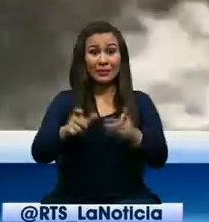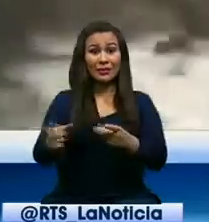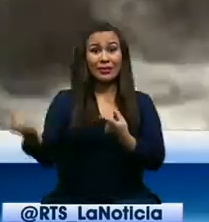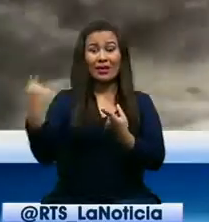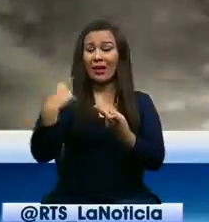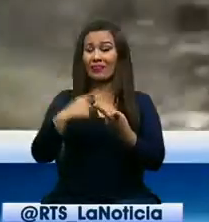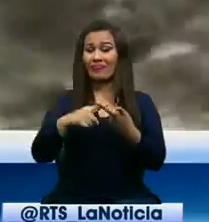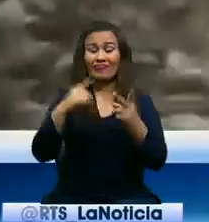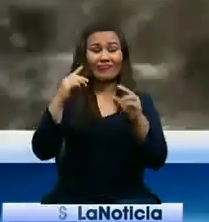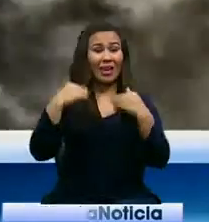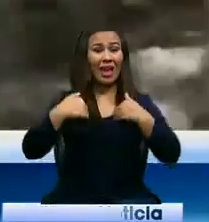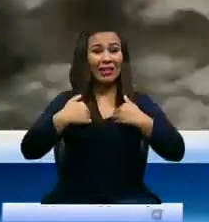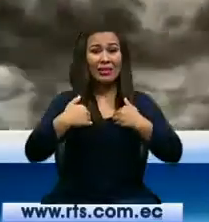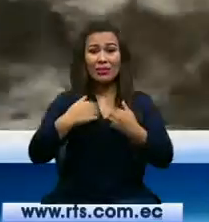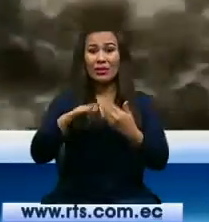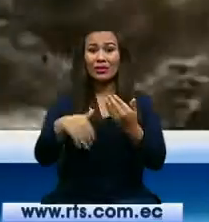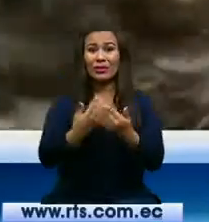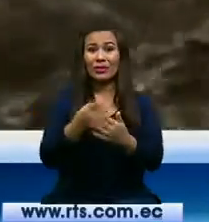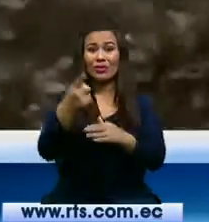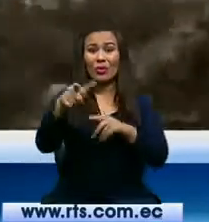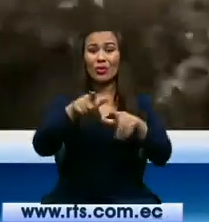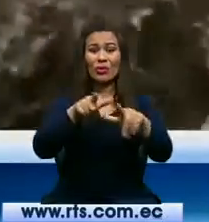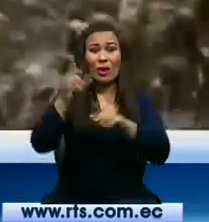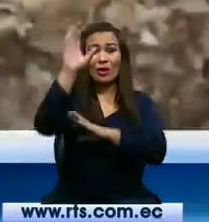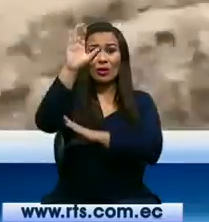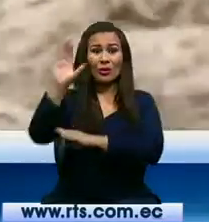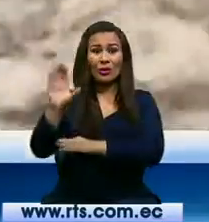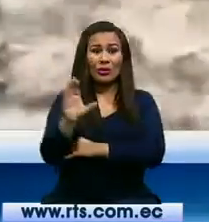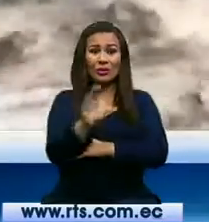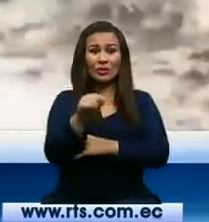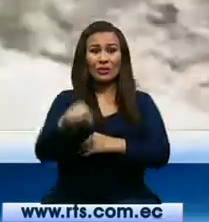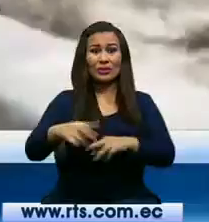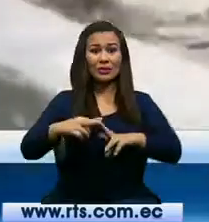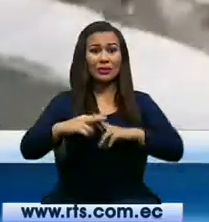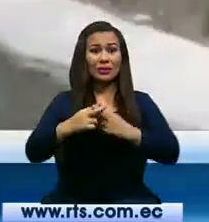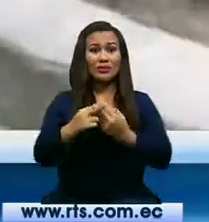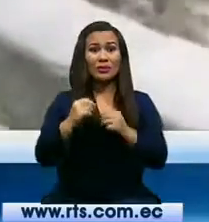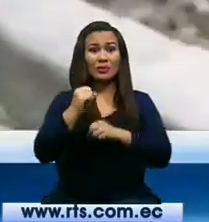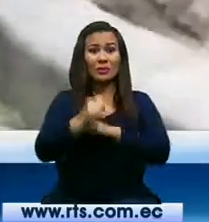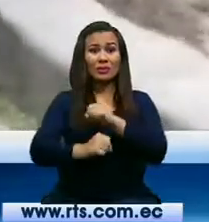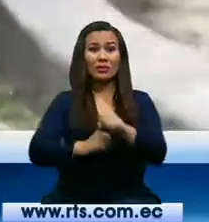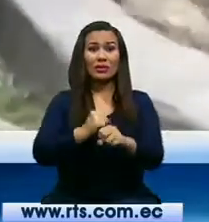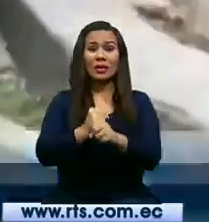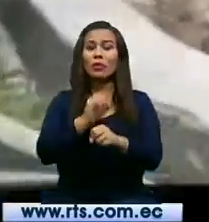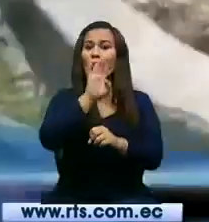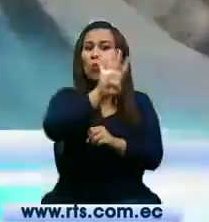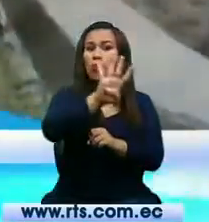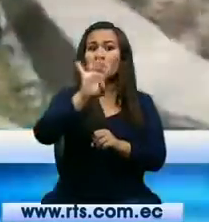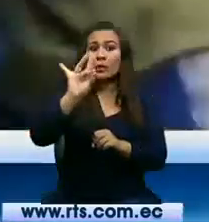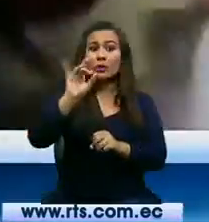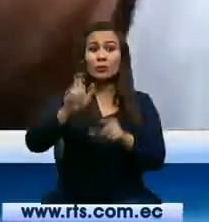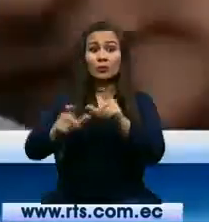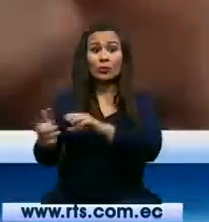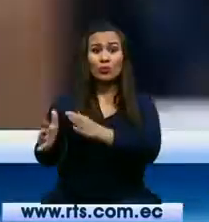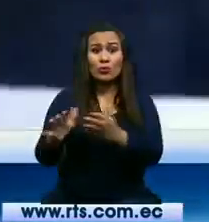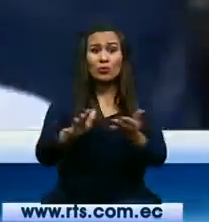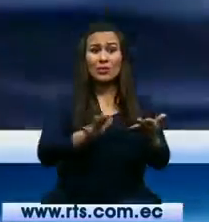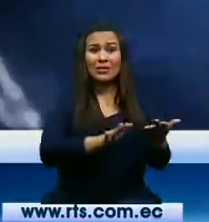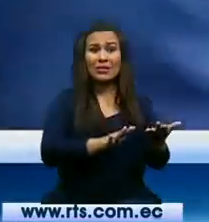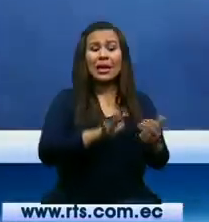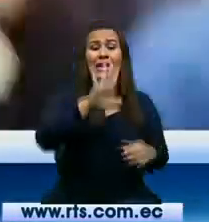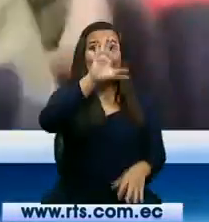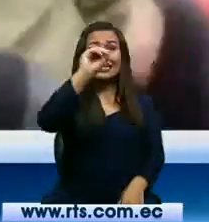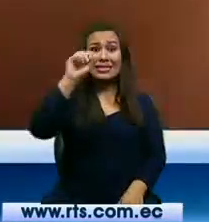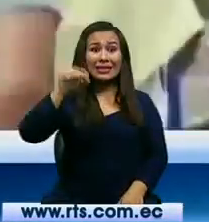Se trata del fenómeno del Niño costero, que desde inicios de año ha causado la muerte de al menos 48 personas y 500,000